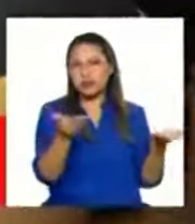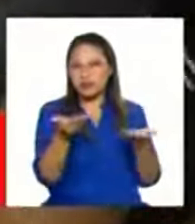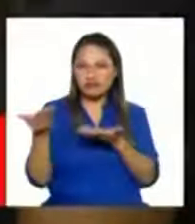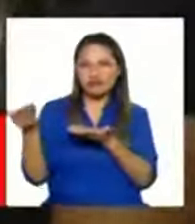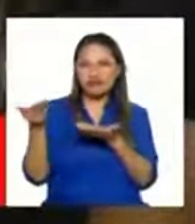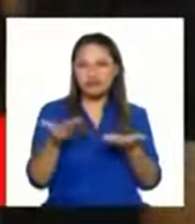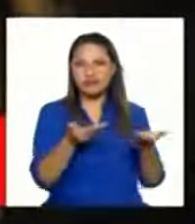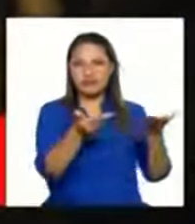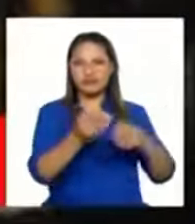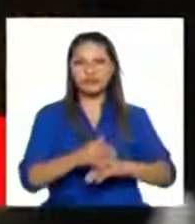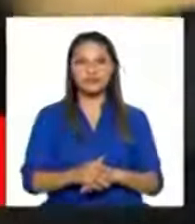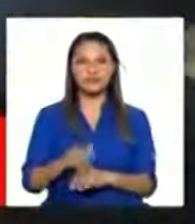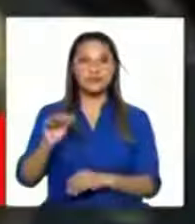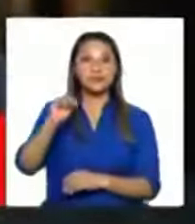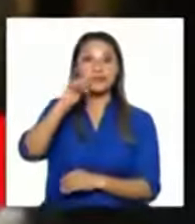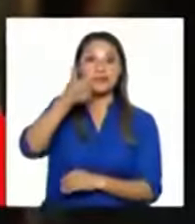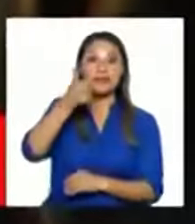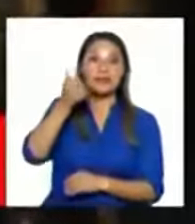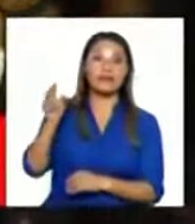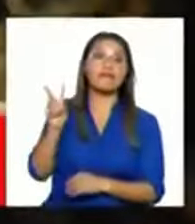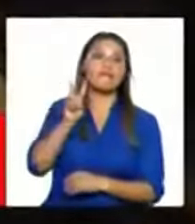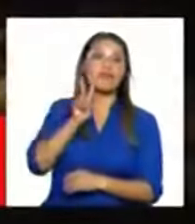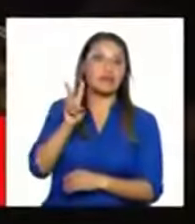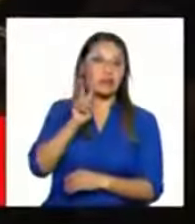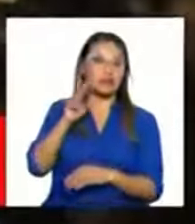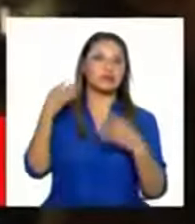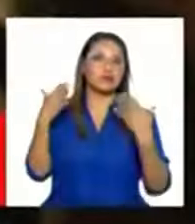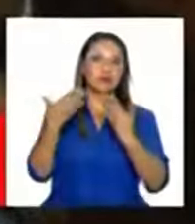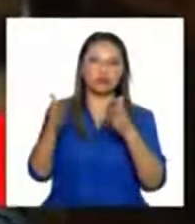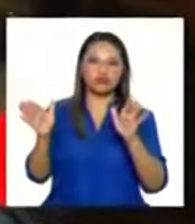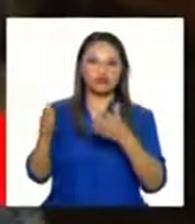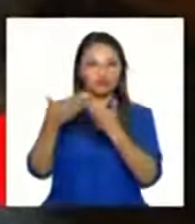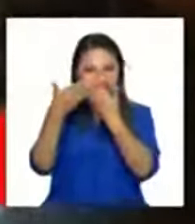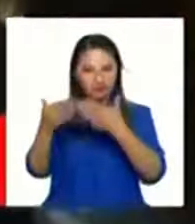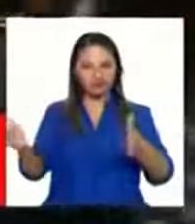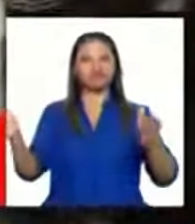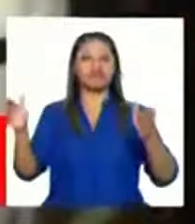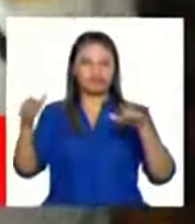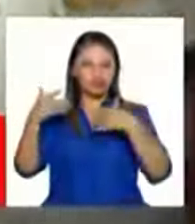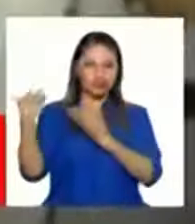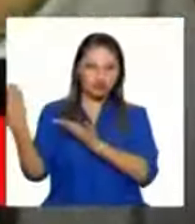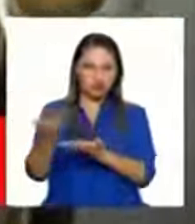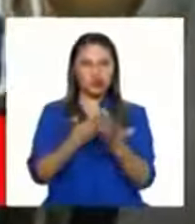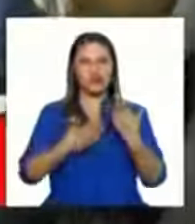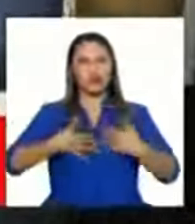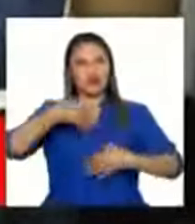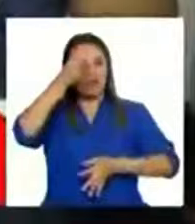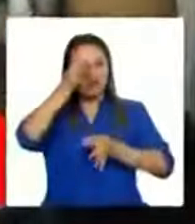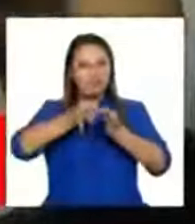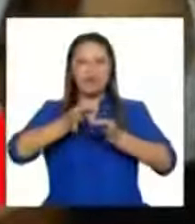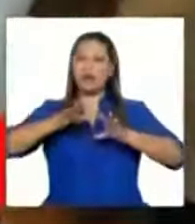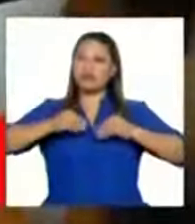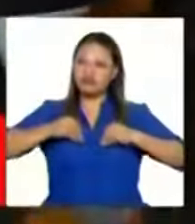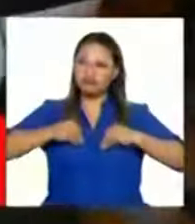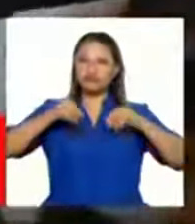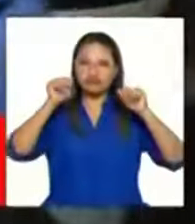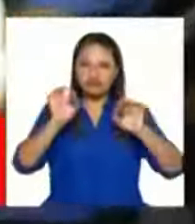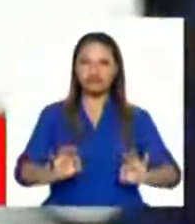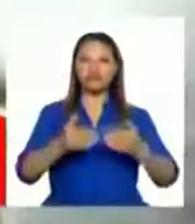compartirles es que mañana viernes las puertas del Templo de la Nazarena se abrirán nuevamente para todos los fieles desde